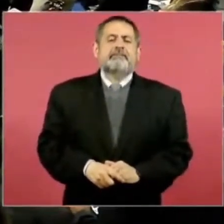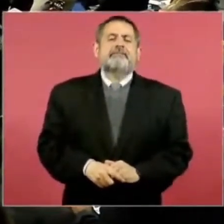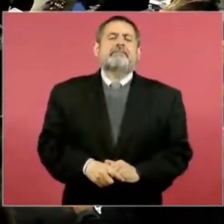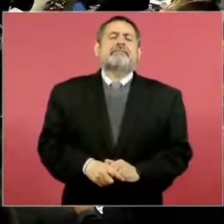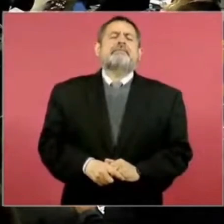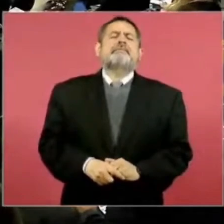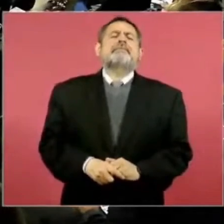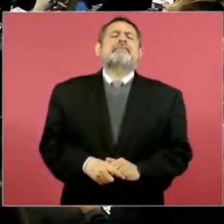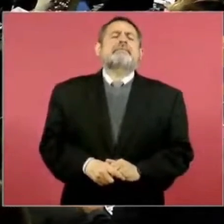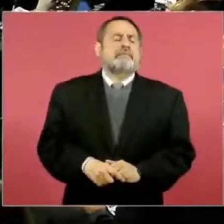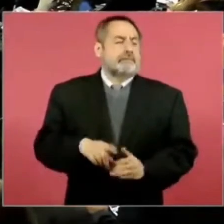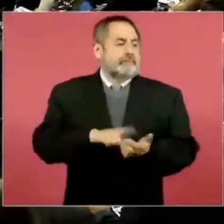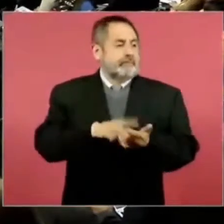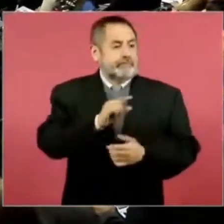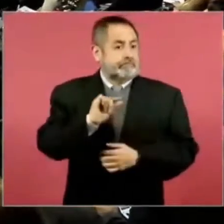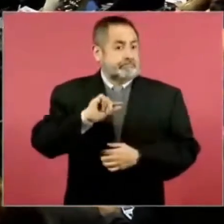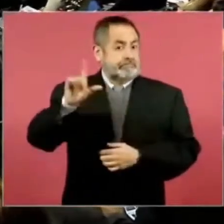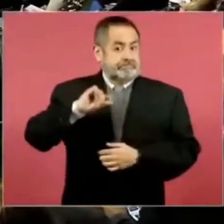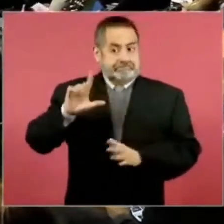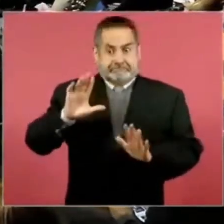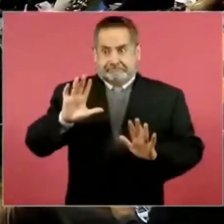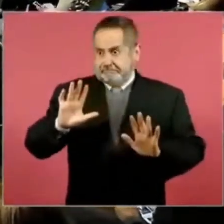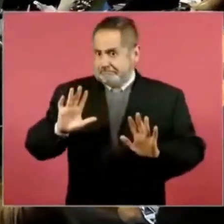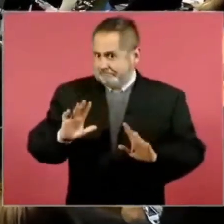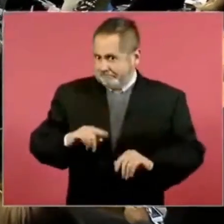Una eminencia.